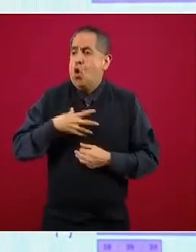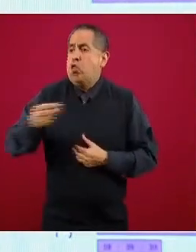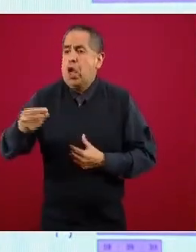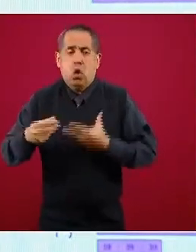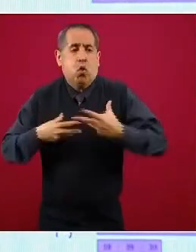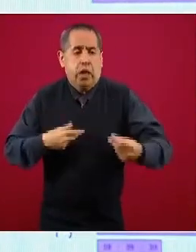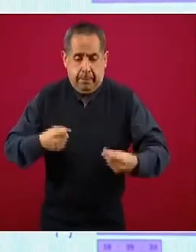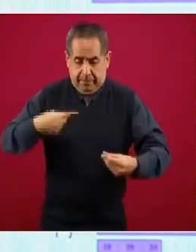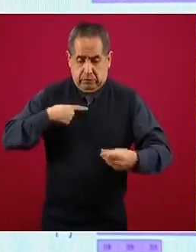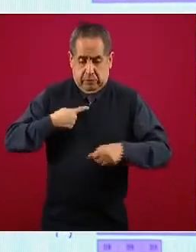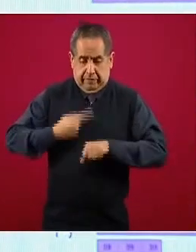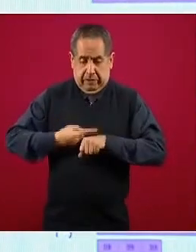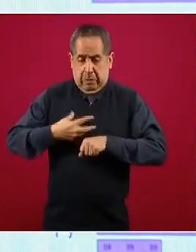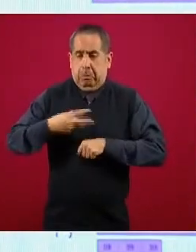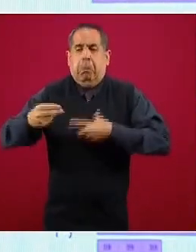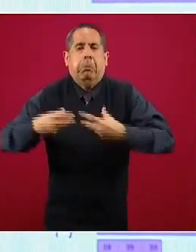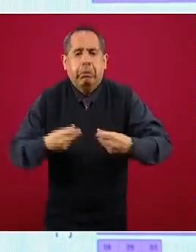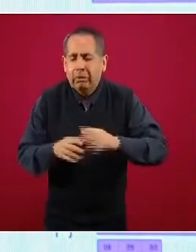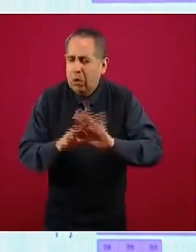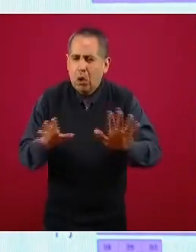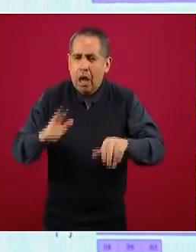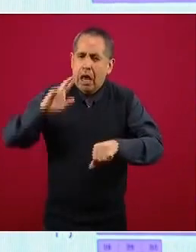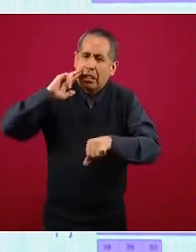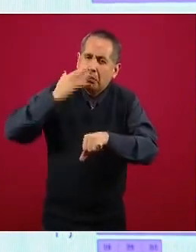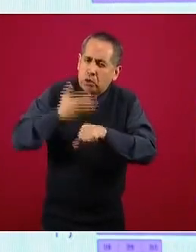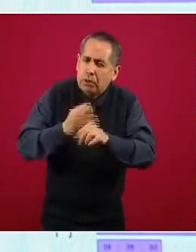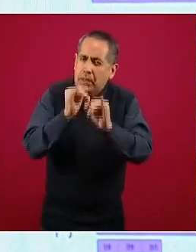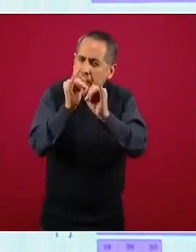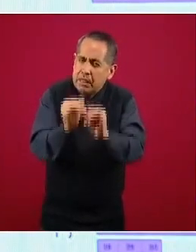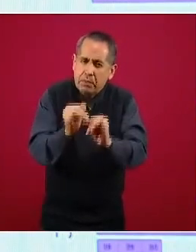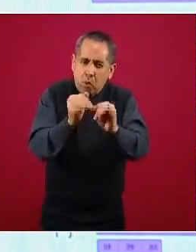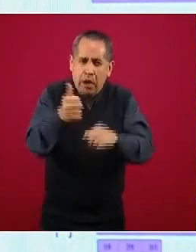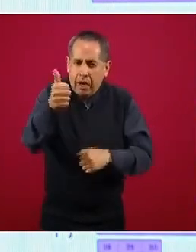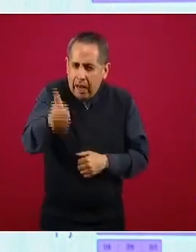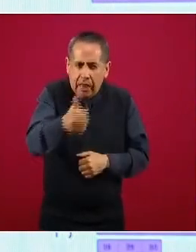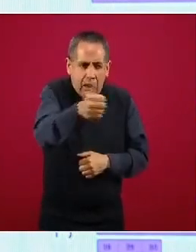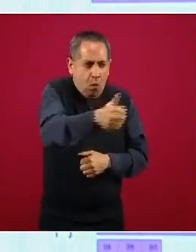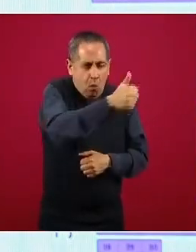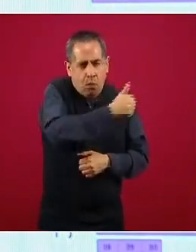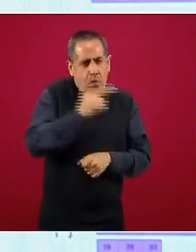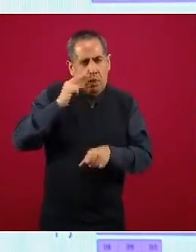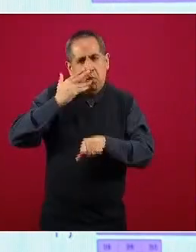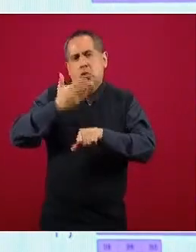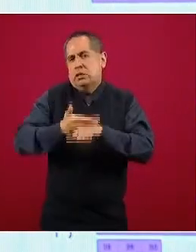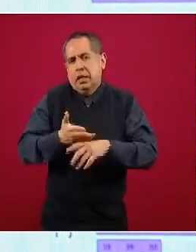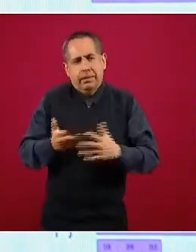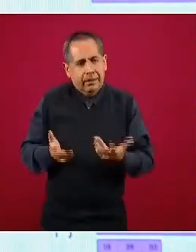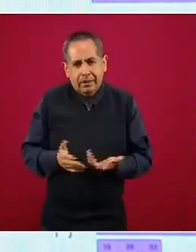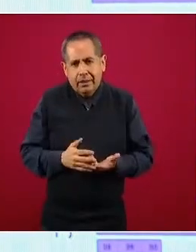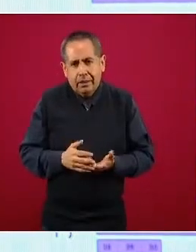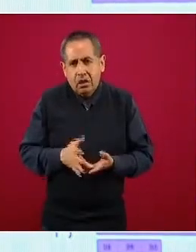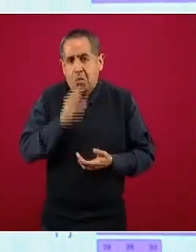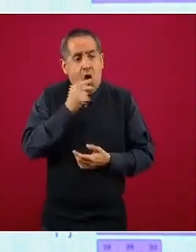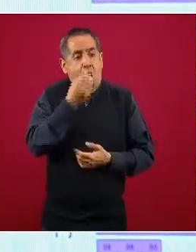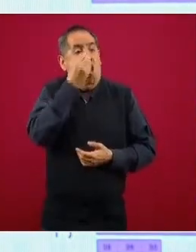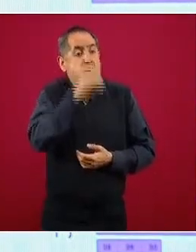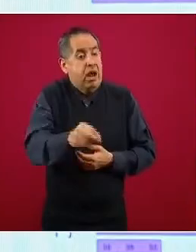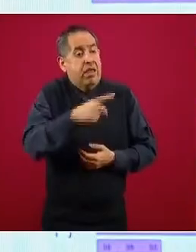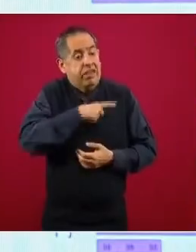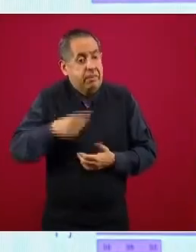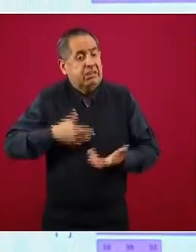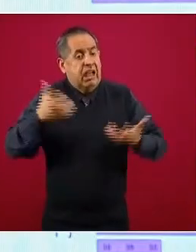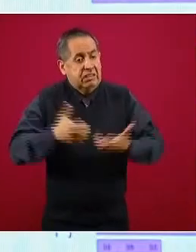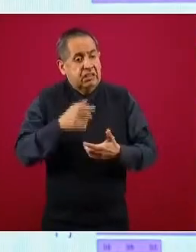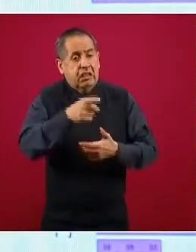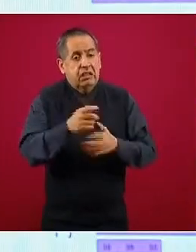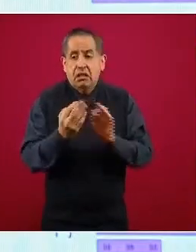otras personas. Esto es una responsabilidad individual de cada persona, porque no se puede obligar a cada persona